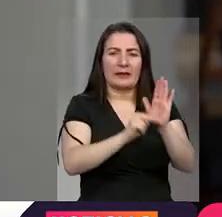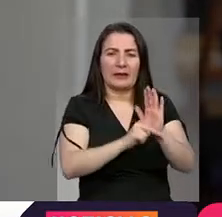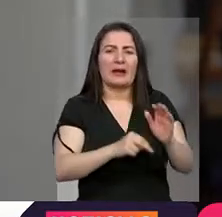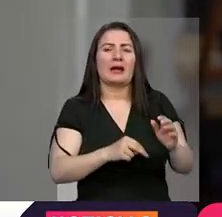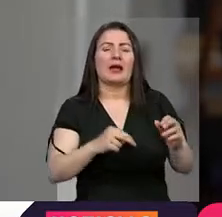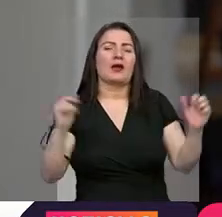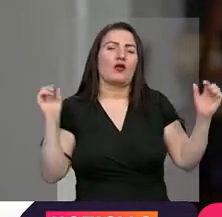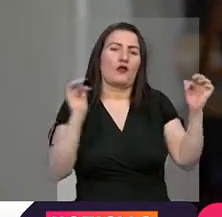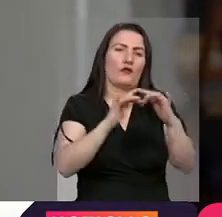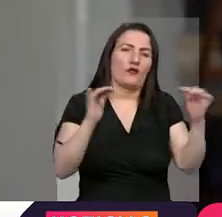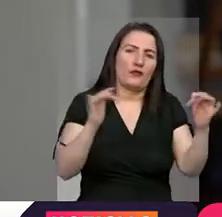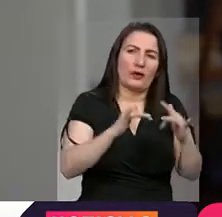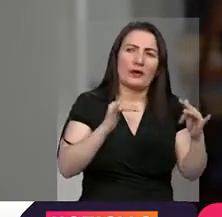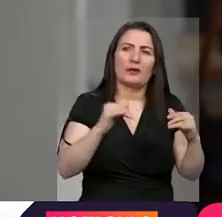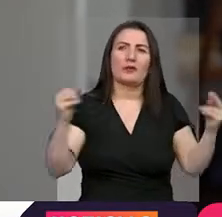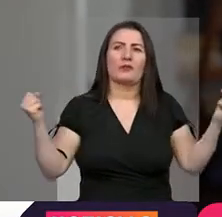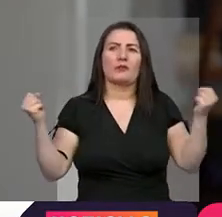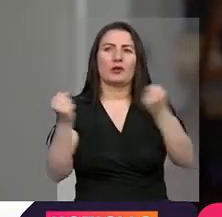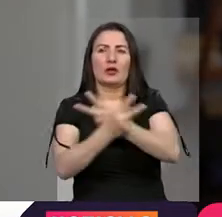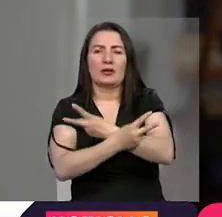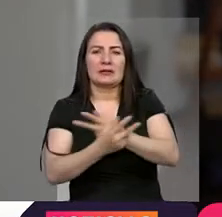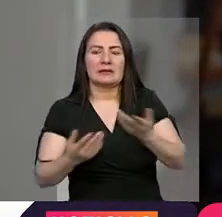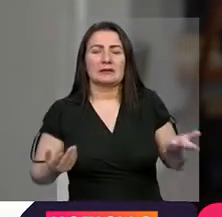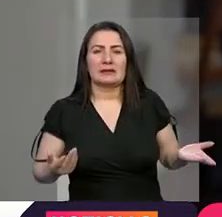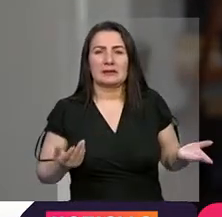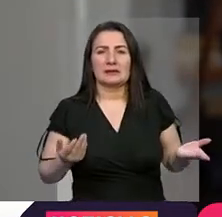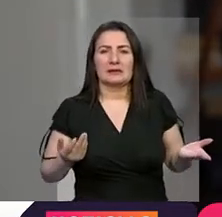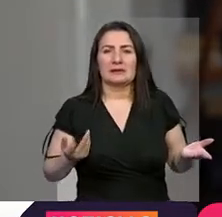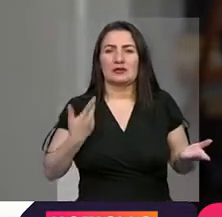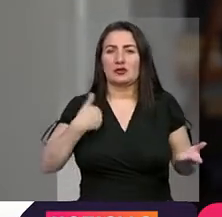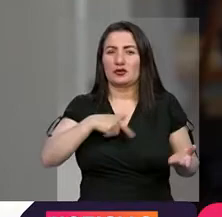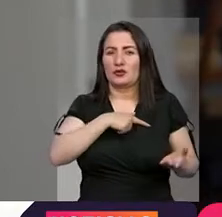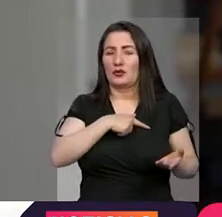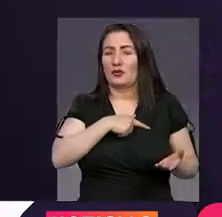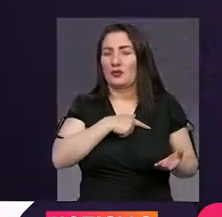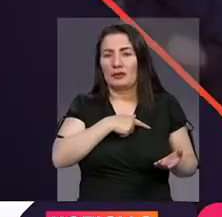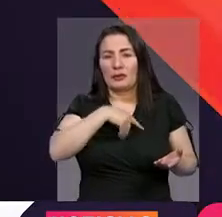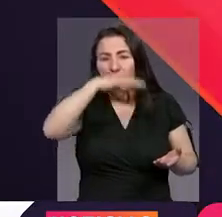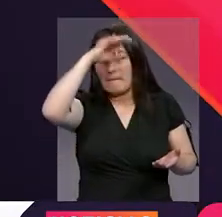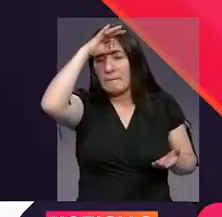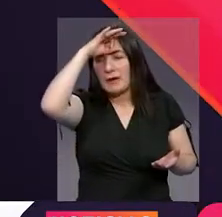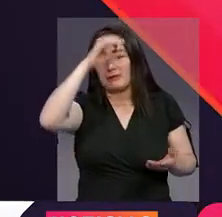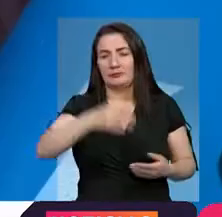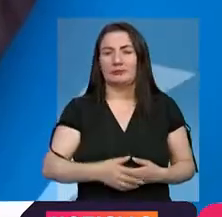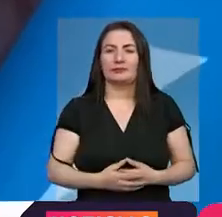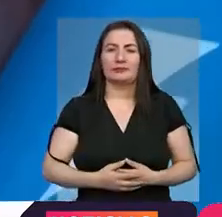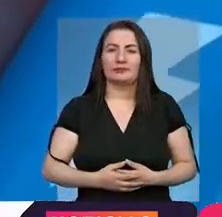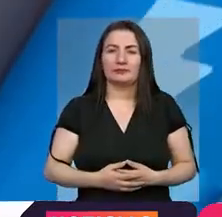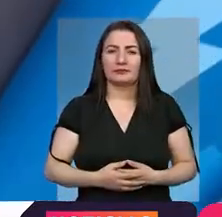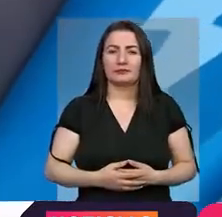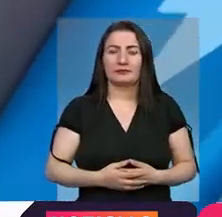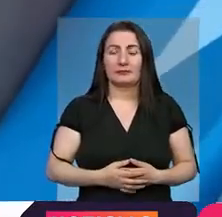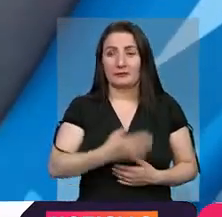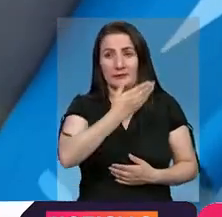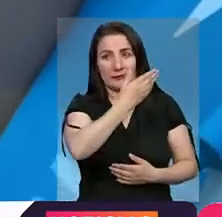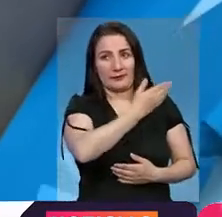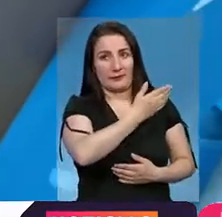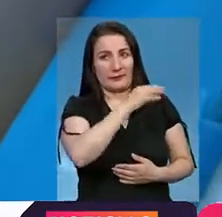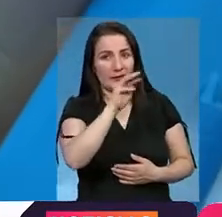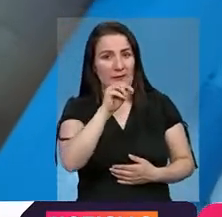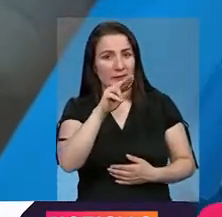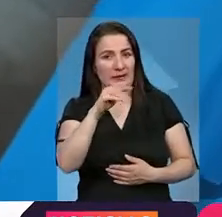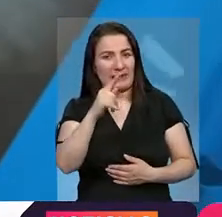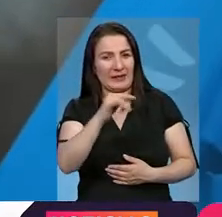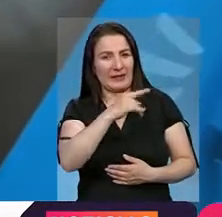conflicto, nuestras violencias y nuestra idiosincrasia. Las aventuras de Mike es una